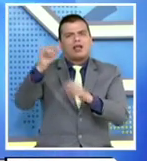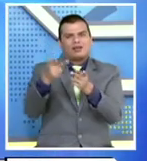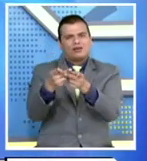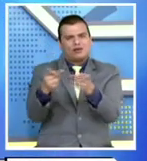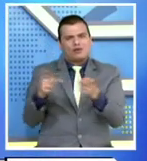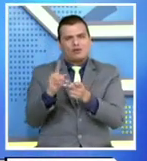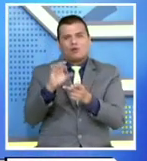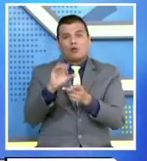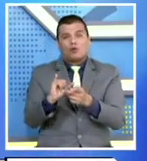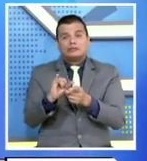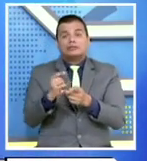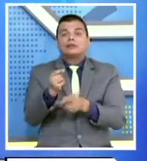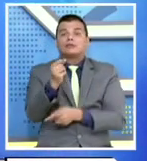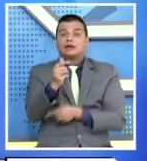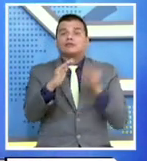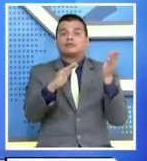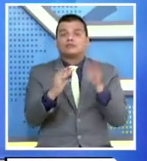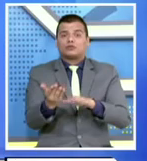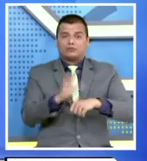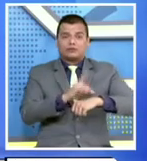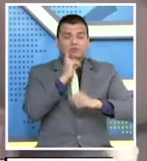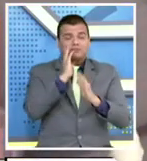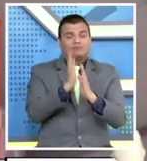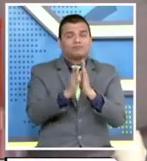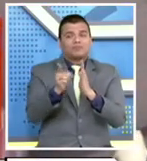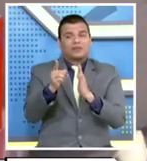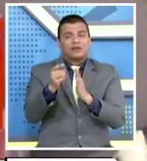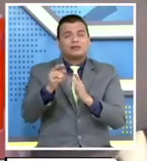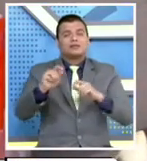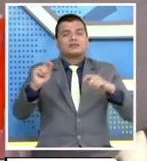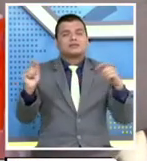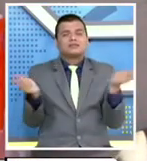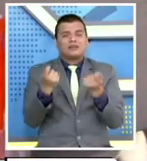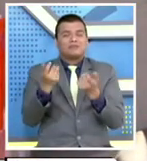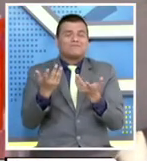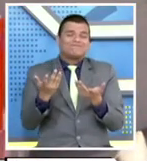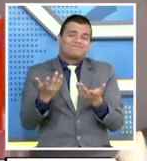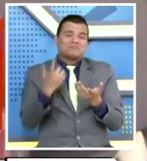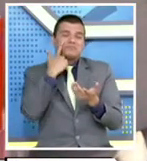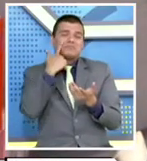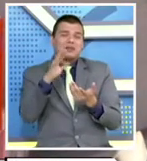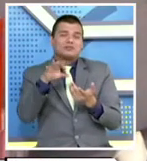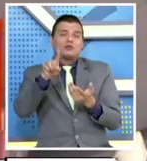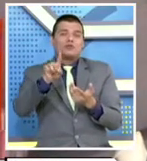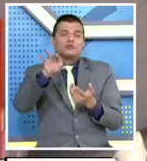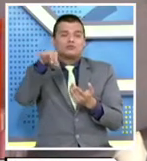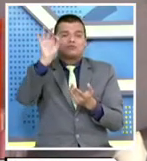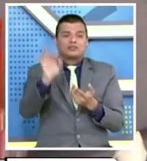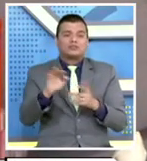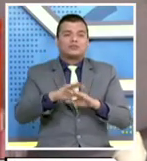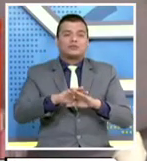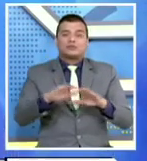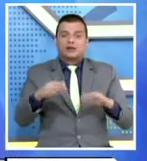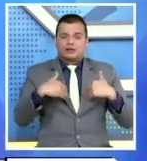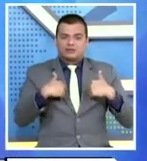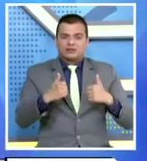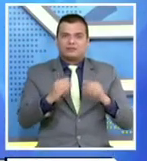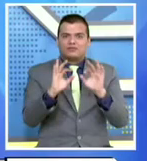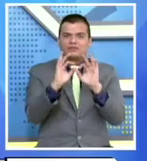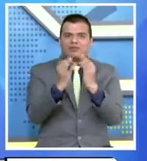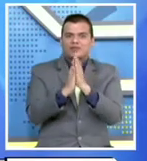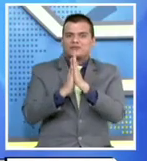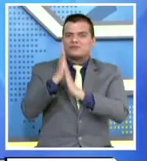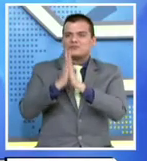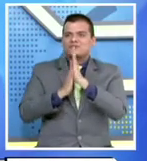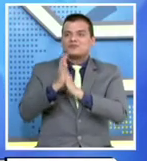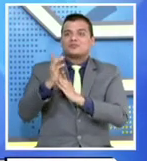posibilidades de vida que le daban los médicos era de un 1%. Hoy los familiares lo esperan con los brazos abiertos. Ferney